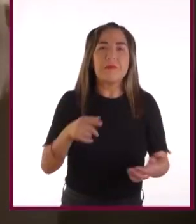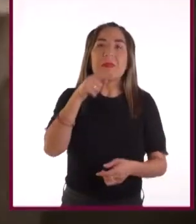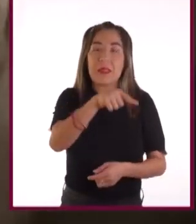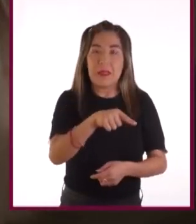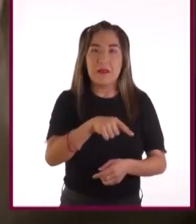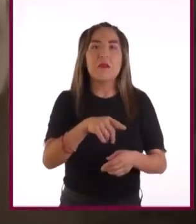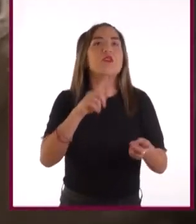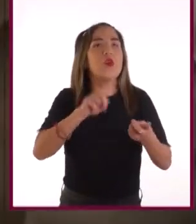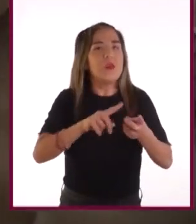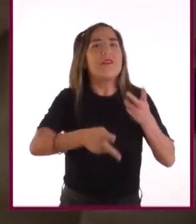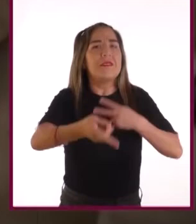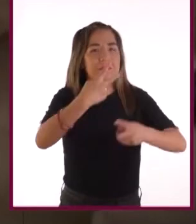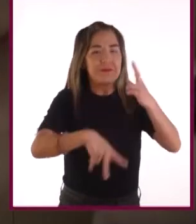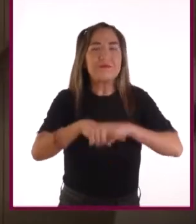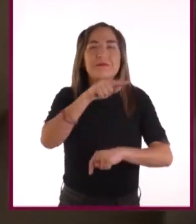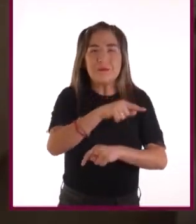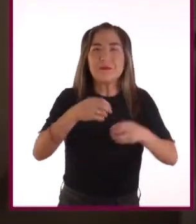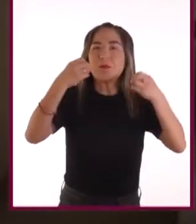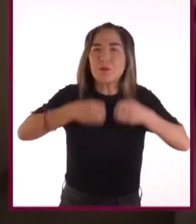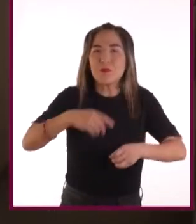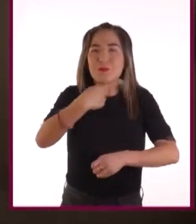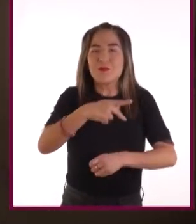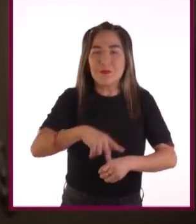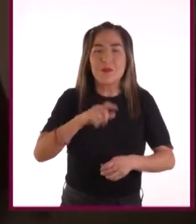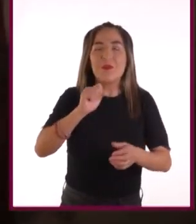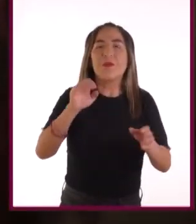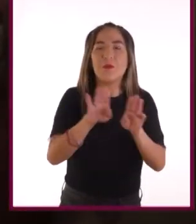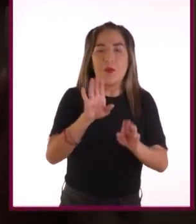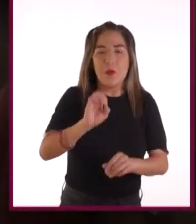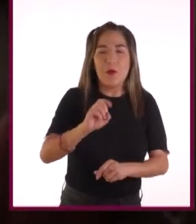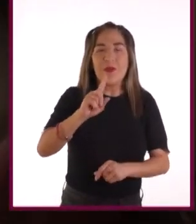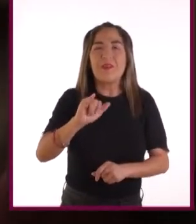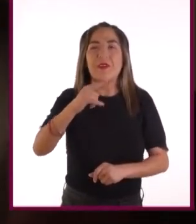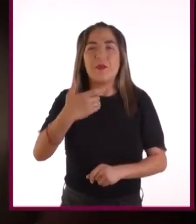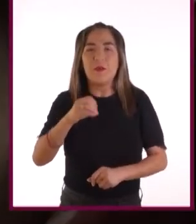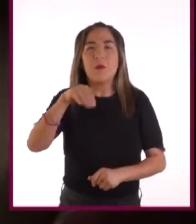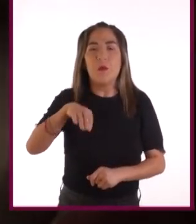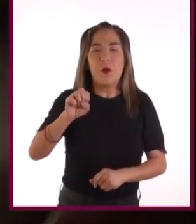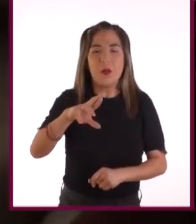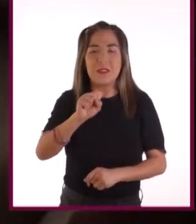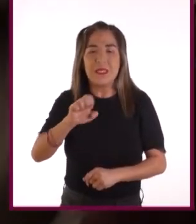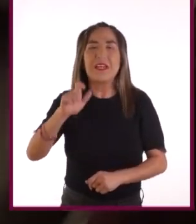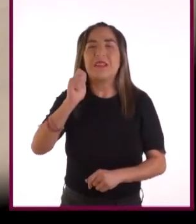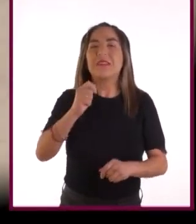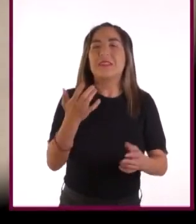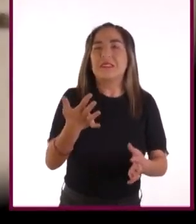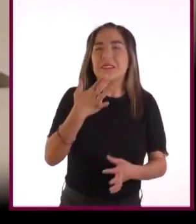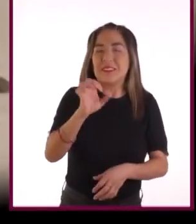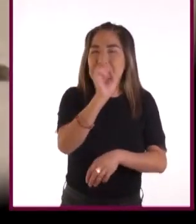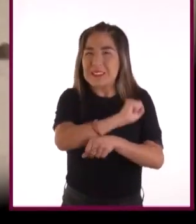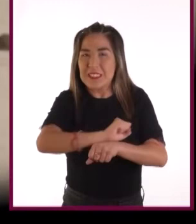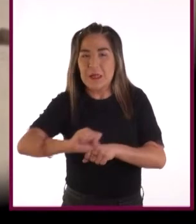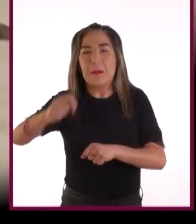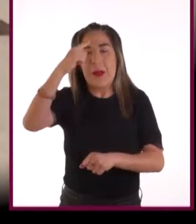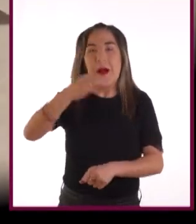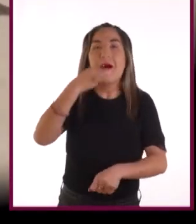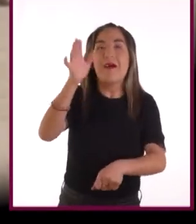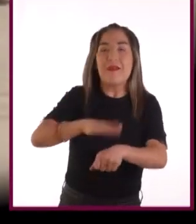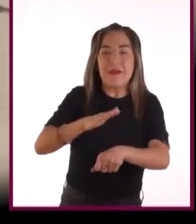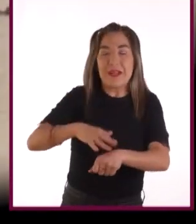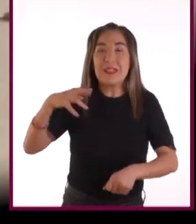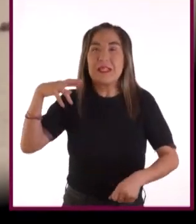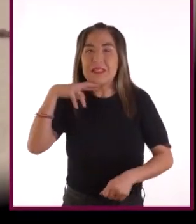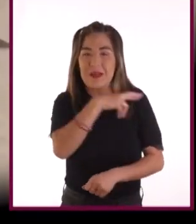pues obviamente viene de ahí, ¿no? De que lo ocupaban en código Morse, que es una cosa muy sencilla y que además podía